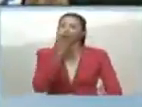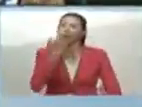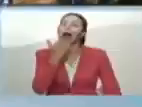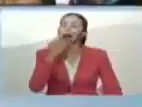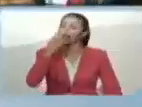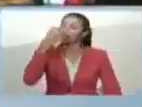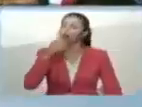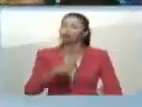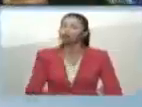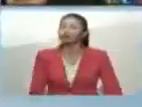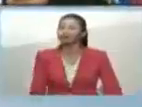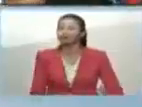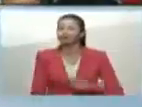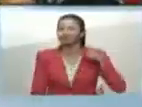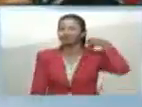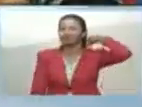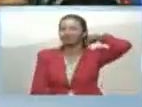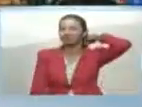agarrar calor.